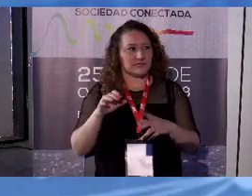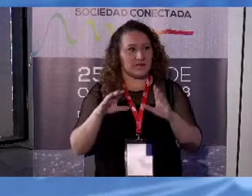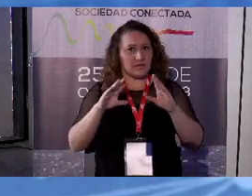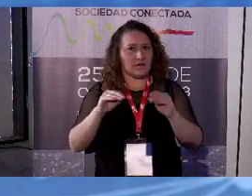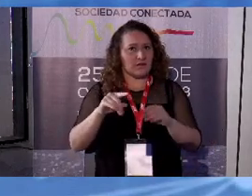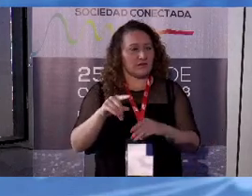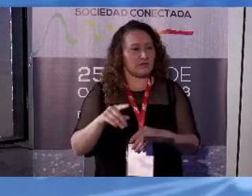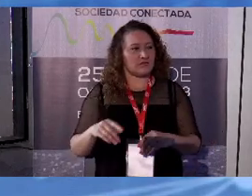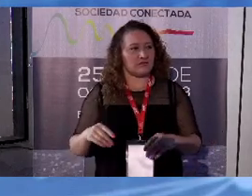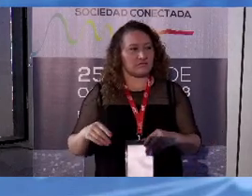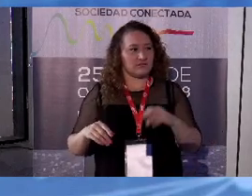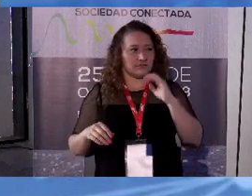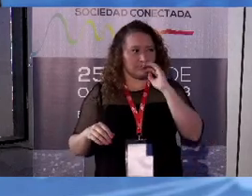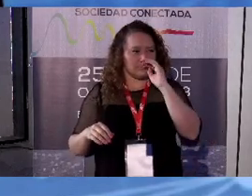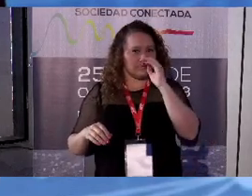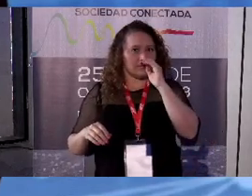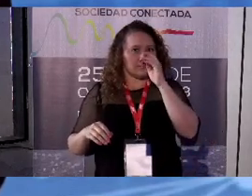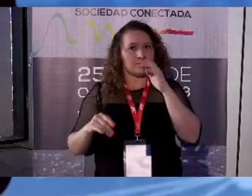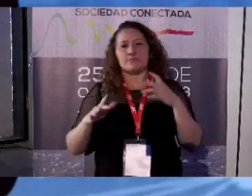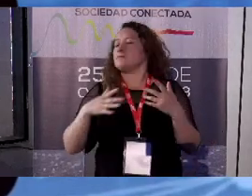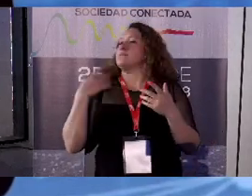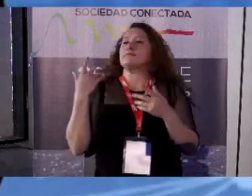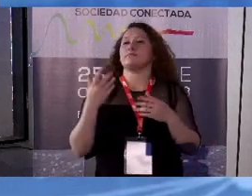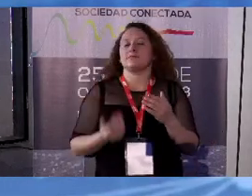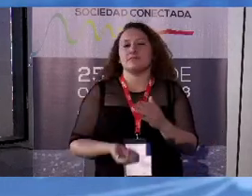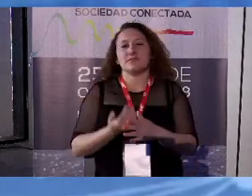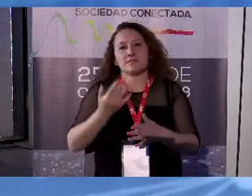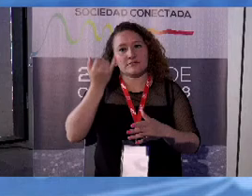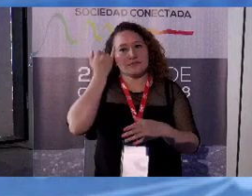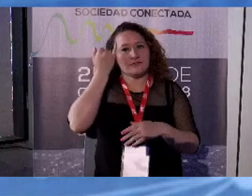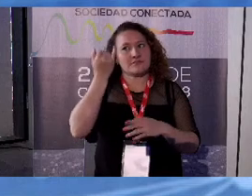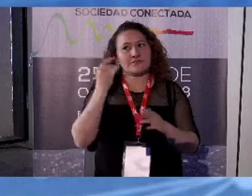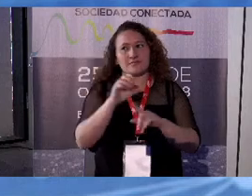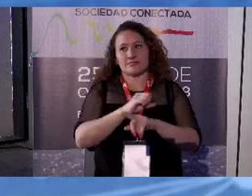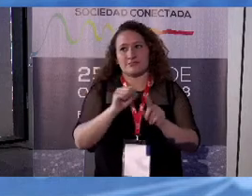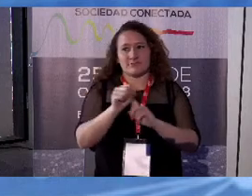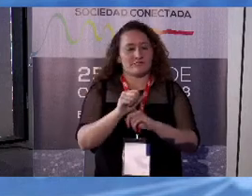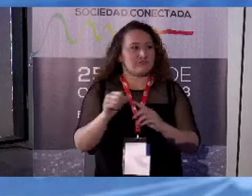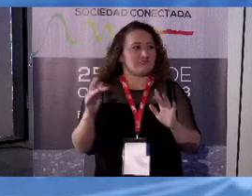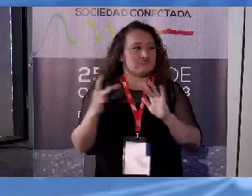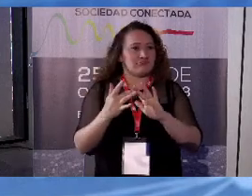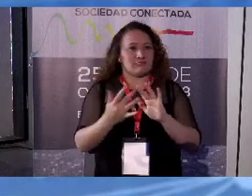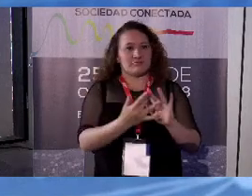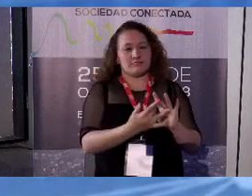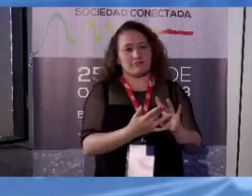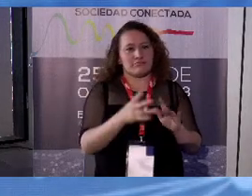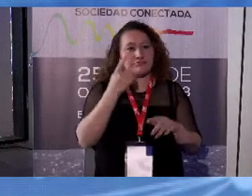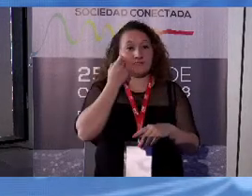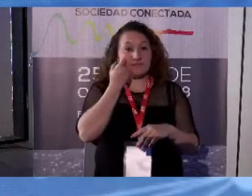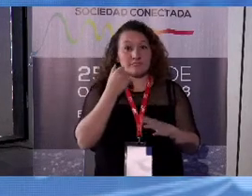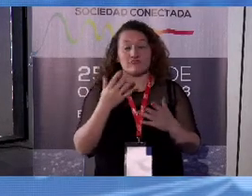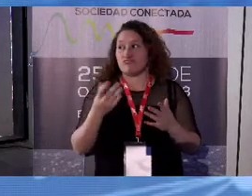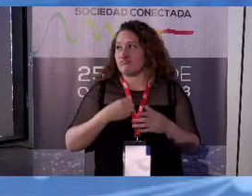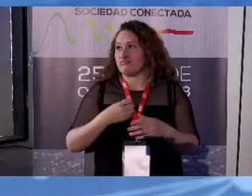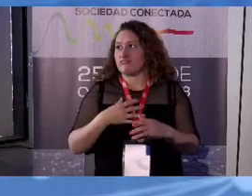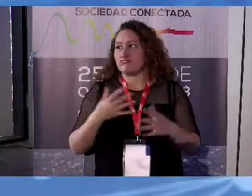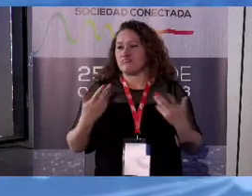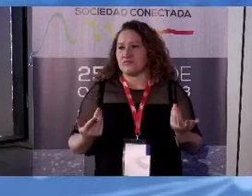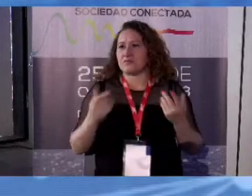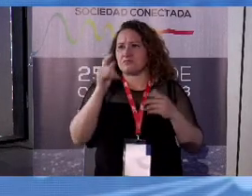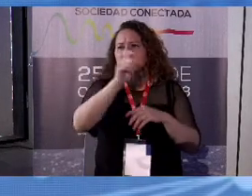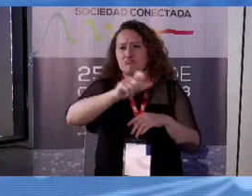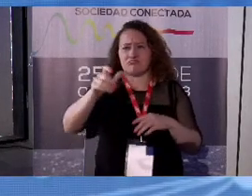hacia una sociedad conectada Ayer tuvimos la oportunidad de escuchar a nuestros expertos provenientes de diferentes